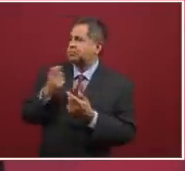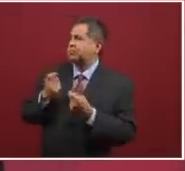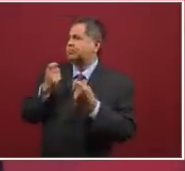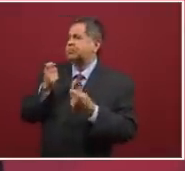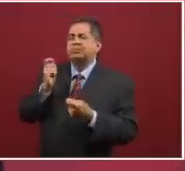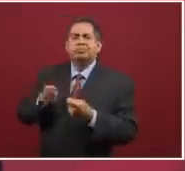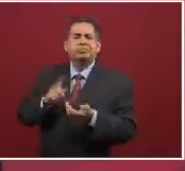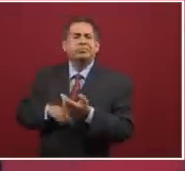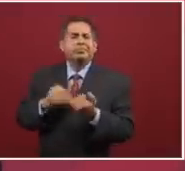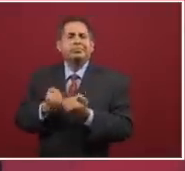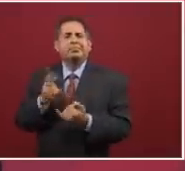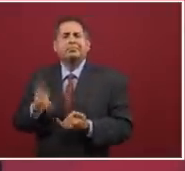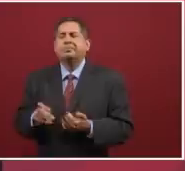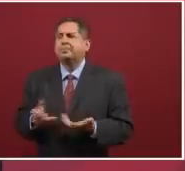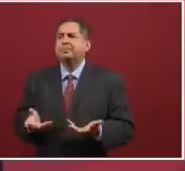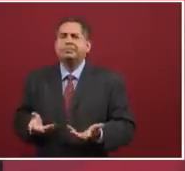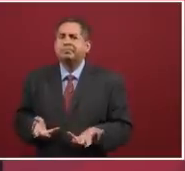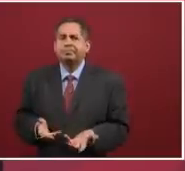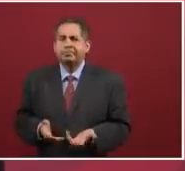de